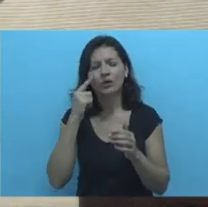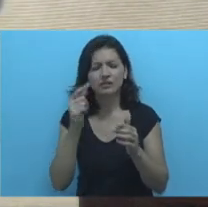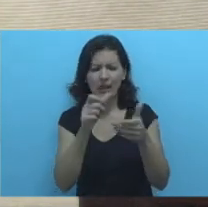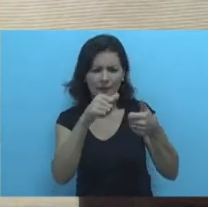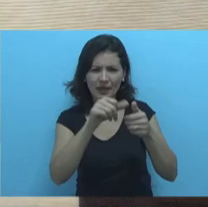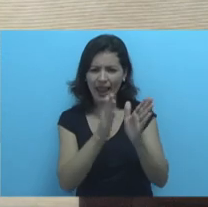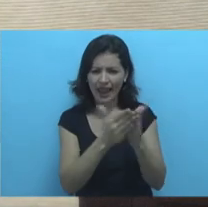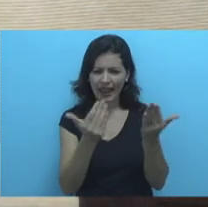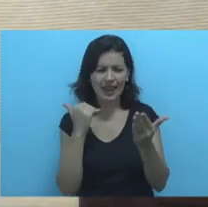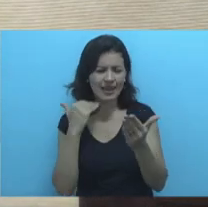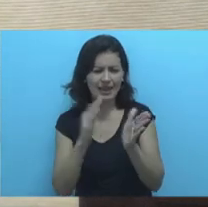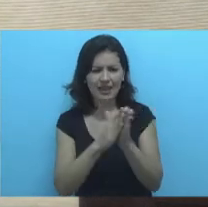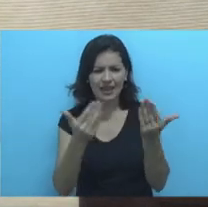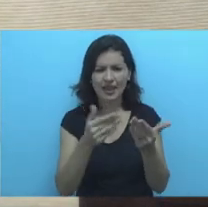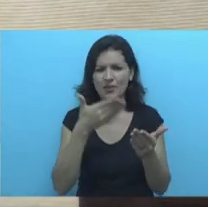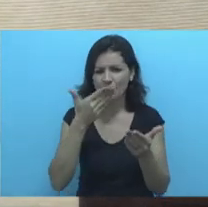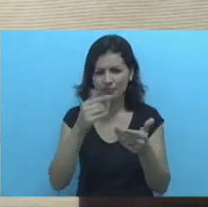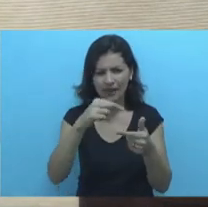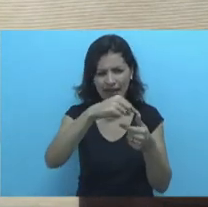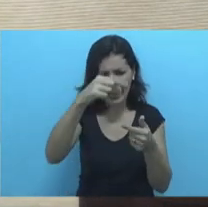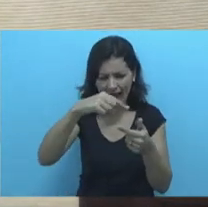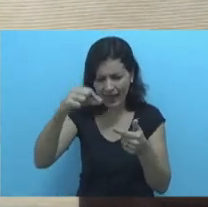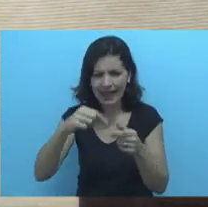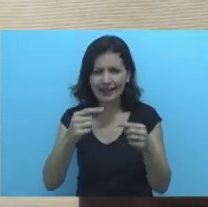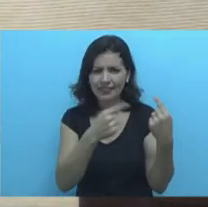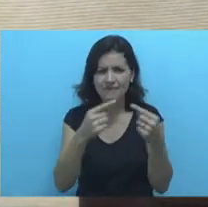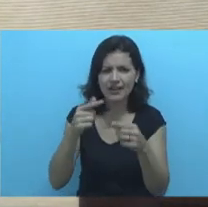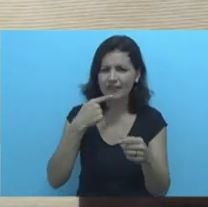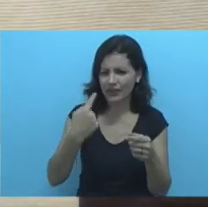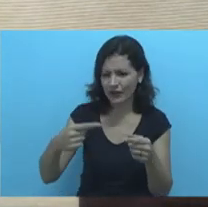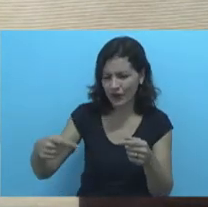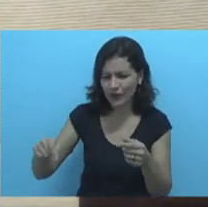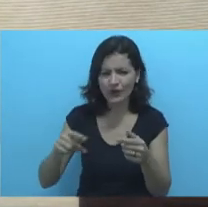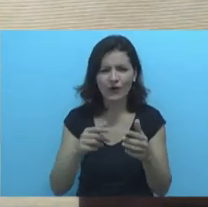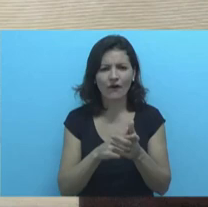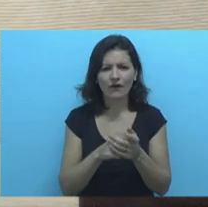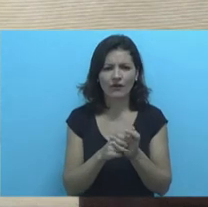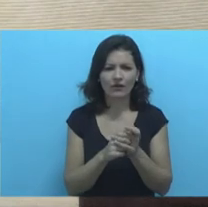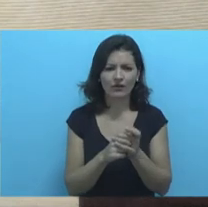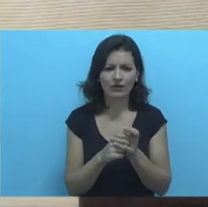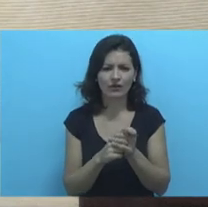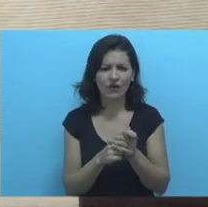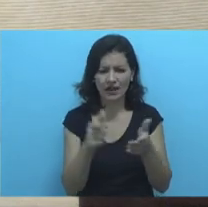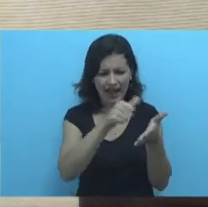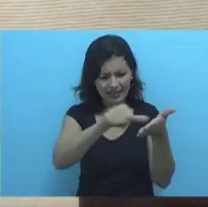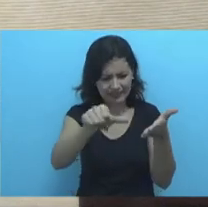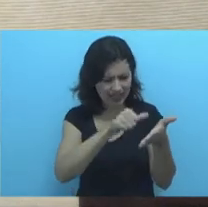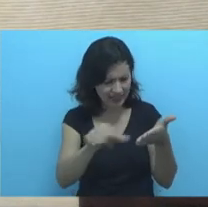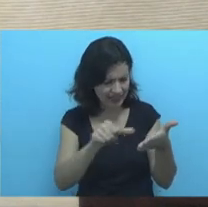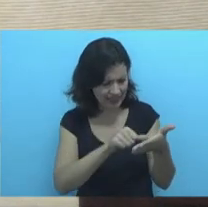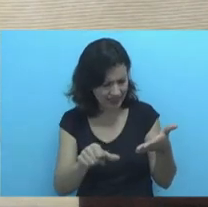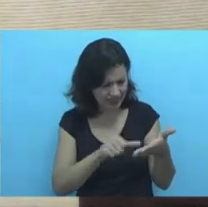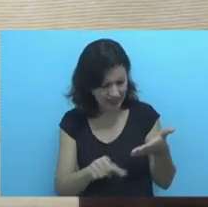amarillo, rosado, anaranjado, verde, con signo de admiración, 18.000 resaltadores que los mails